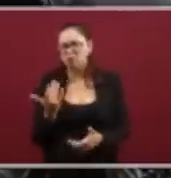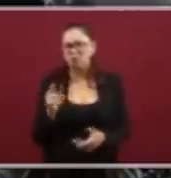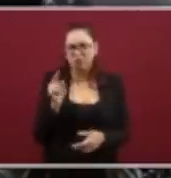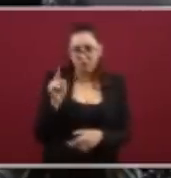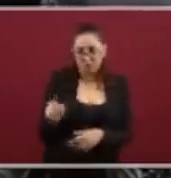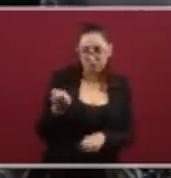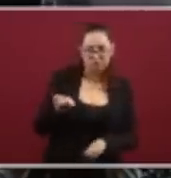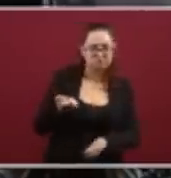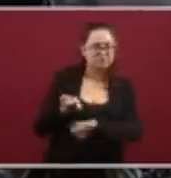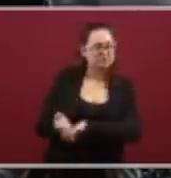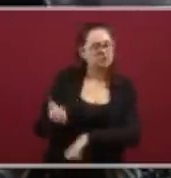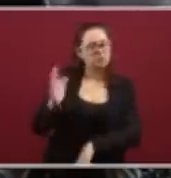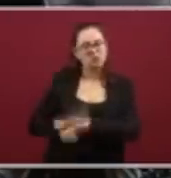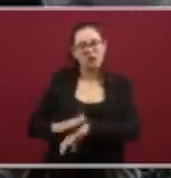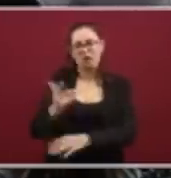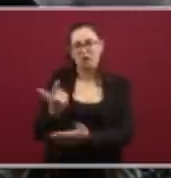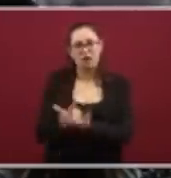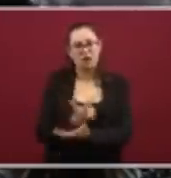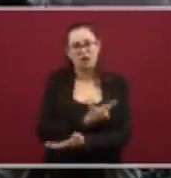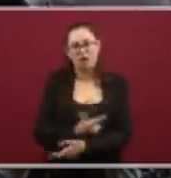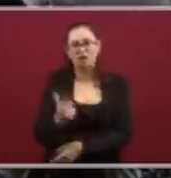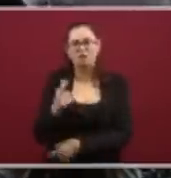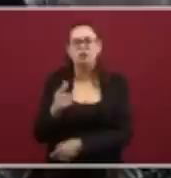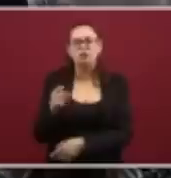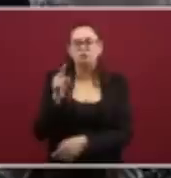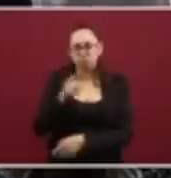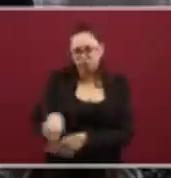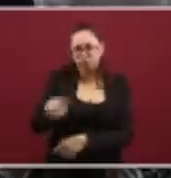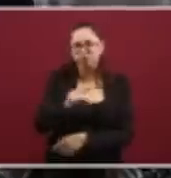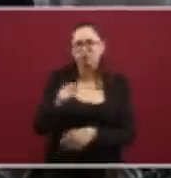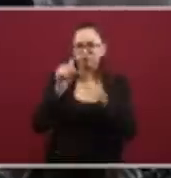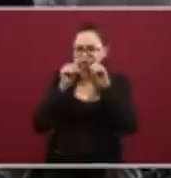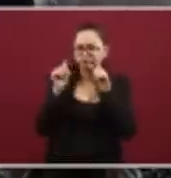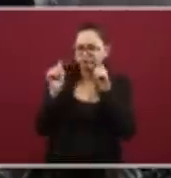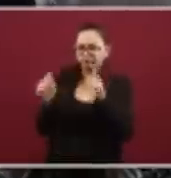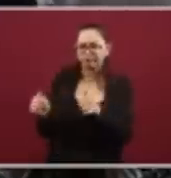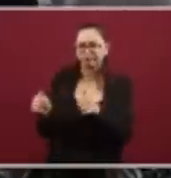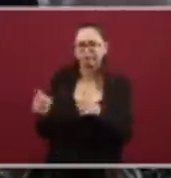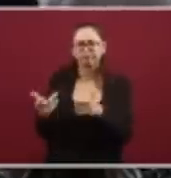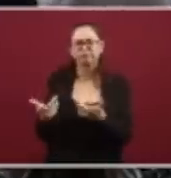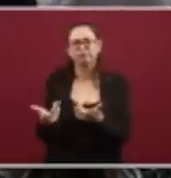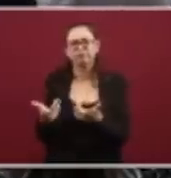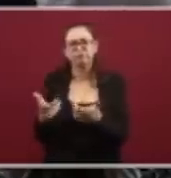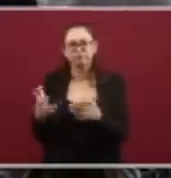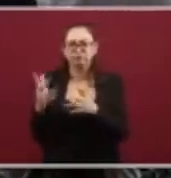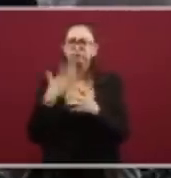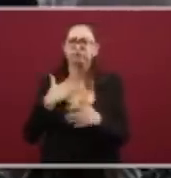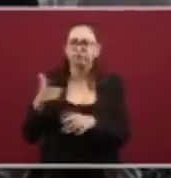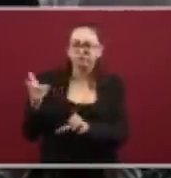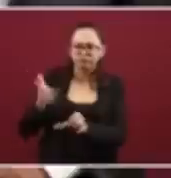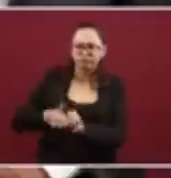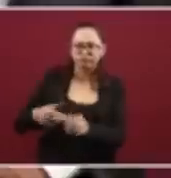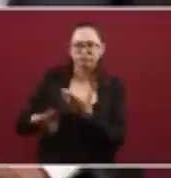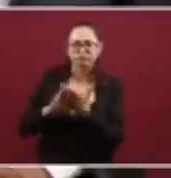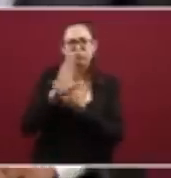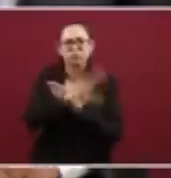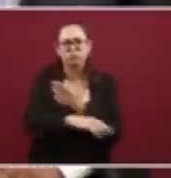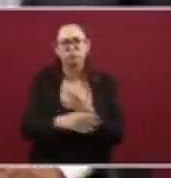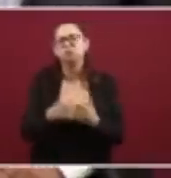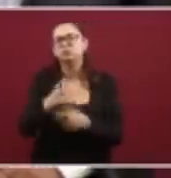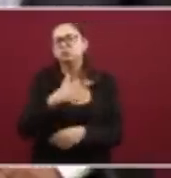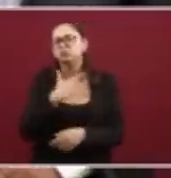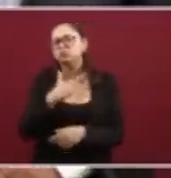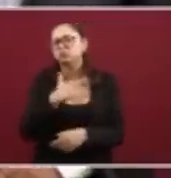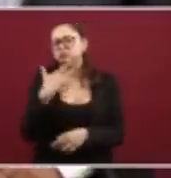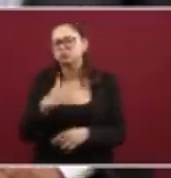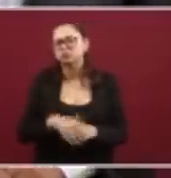estado que principalmente usted le ha puesto el principal ojo no en este combate si se ha logrado